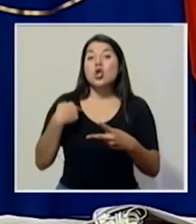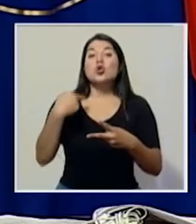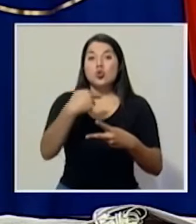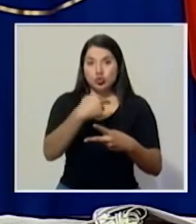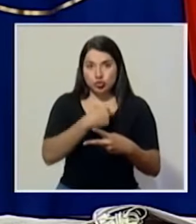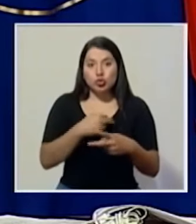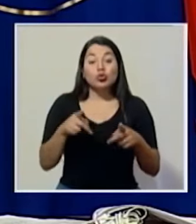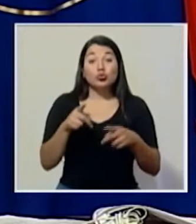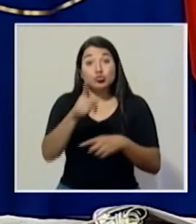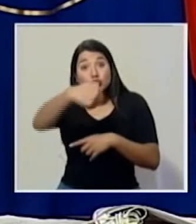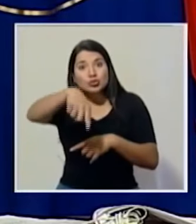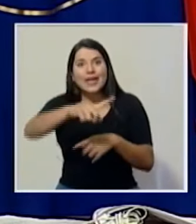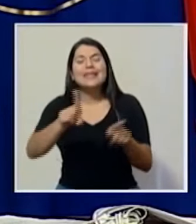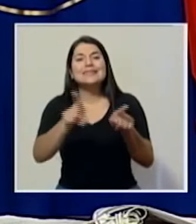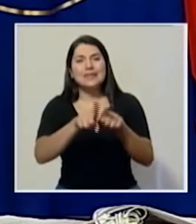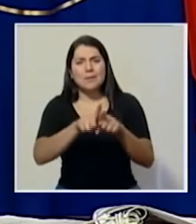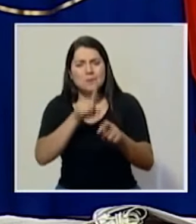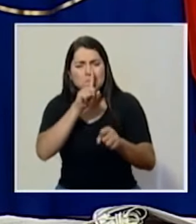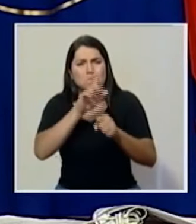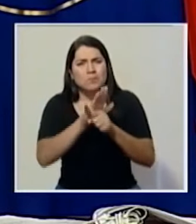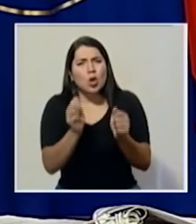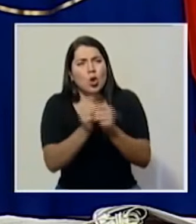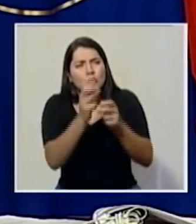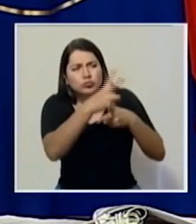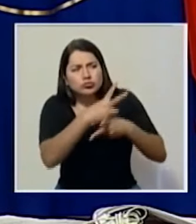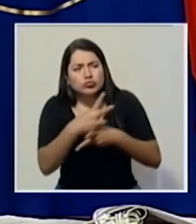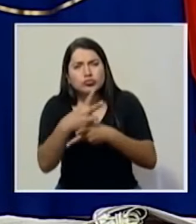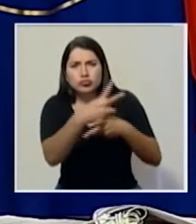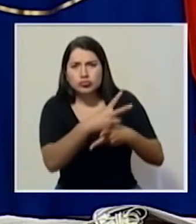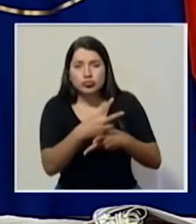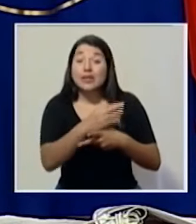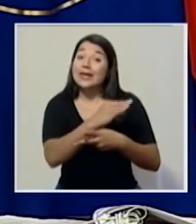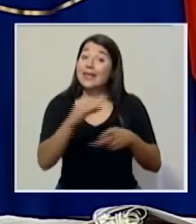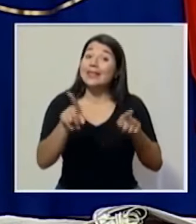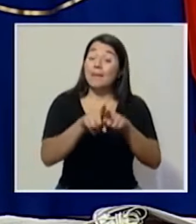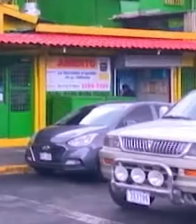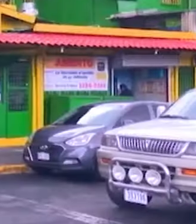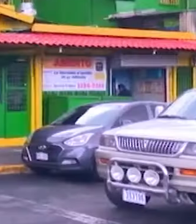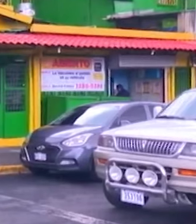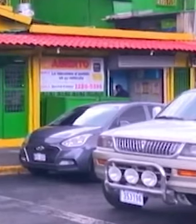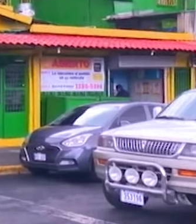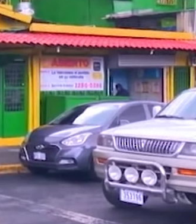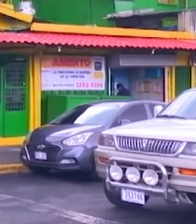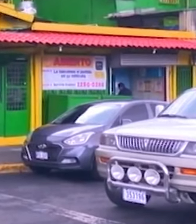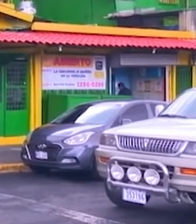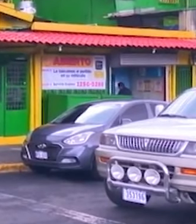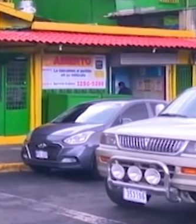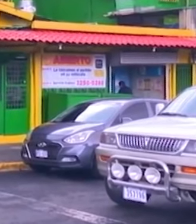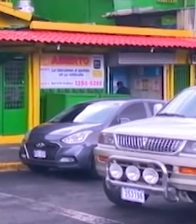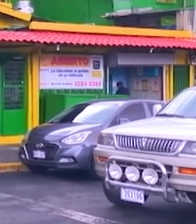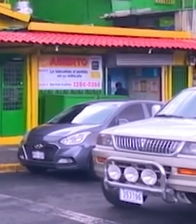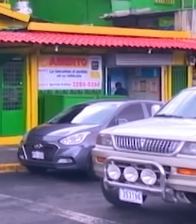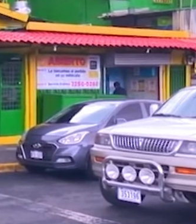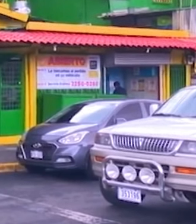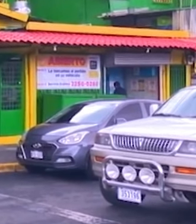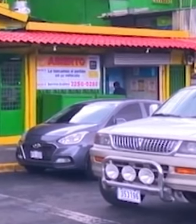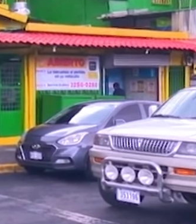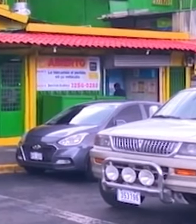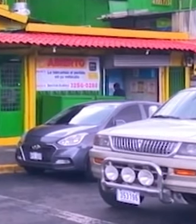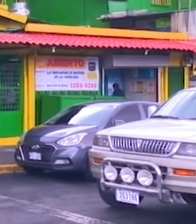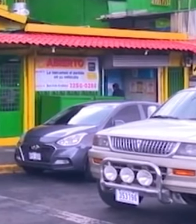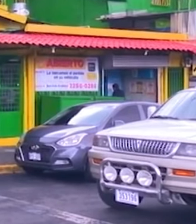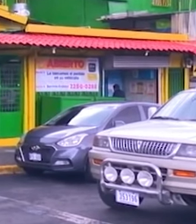inspección aleatoria por parte de las cámaras y también de la Policía Municipal. El jerarca de salud Daniel Salas hizo un